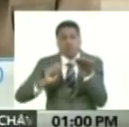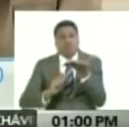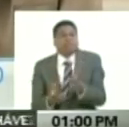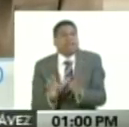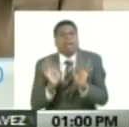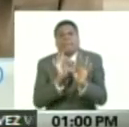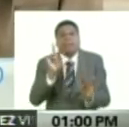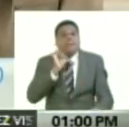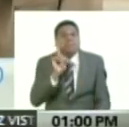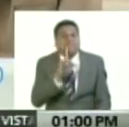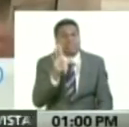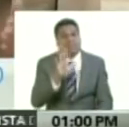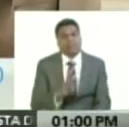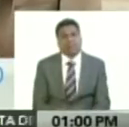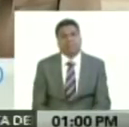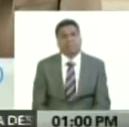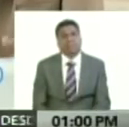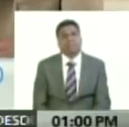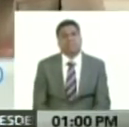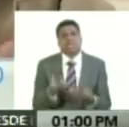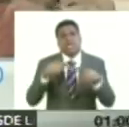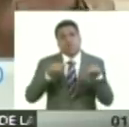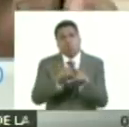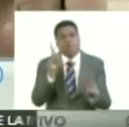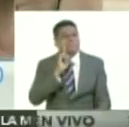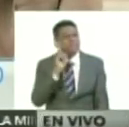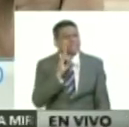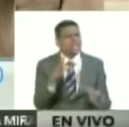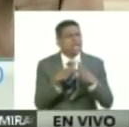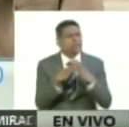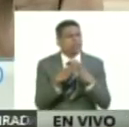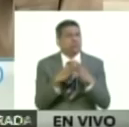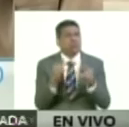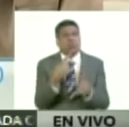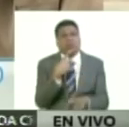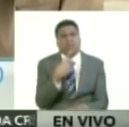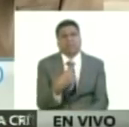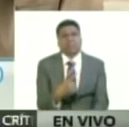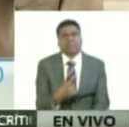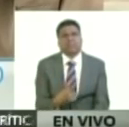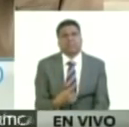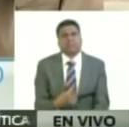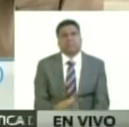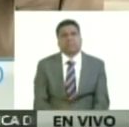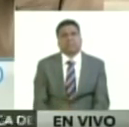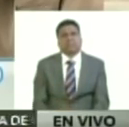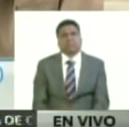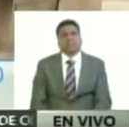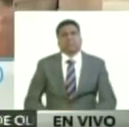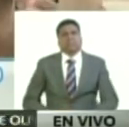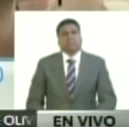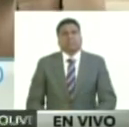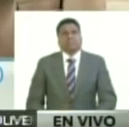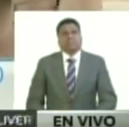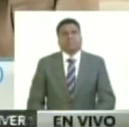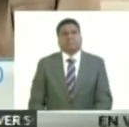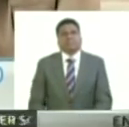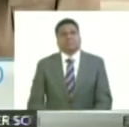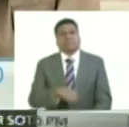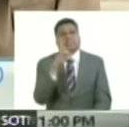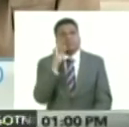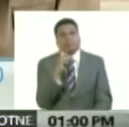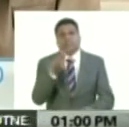mentira. Como es mentira también todo eso que viene diciendo el señor Chuo Torralba sobre la mesa. La mesa claro que